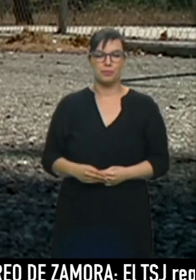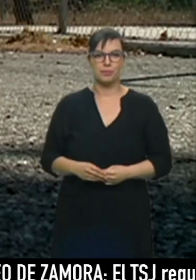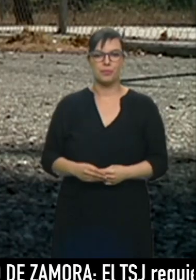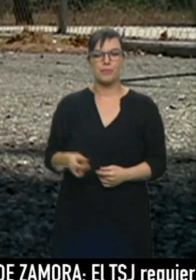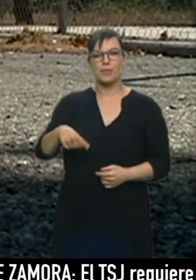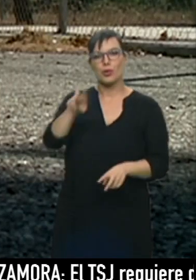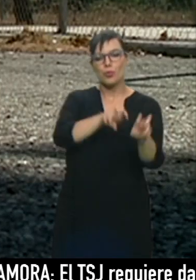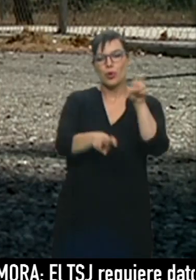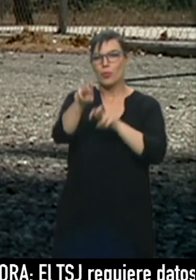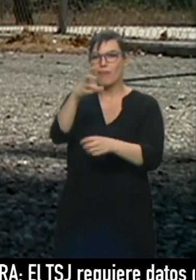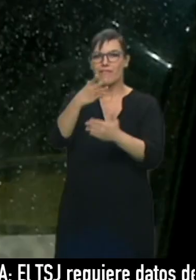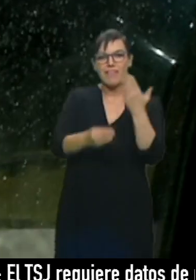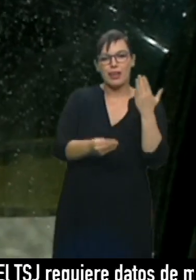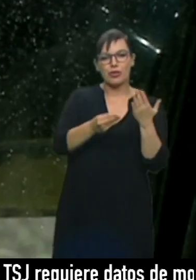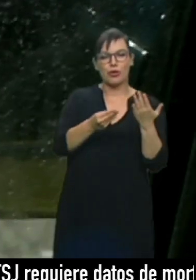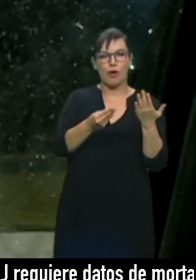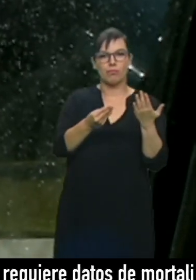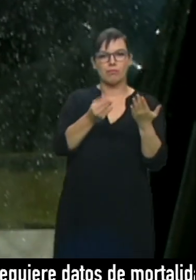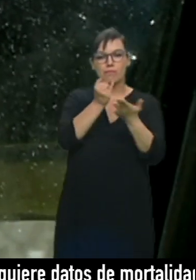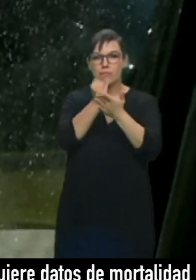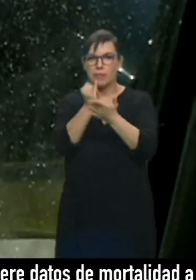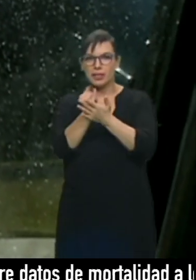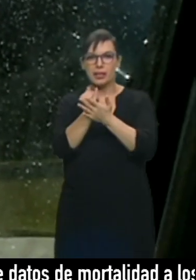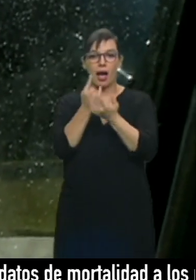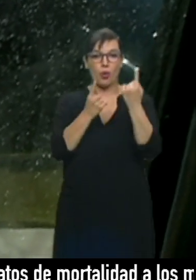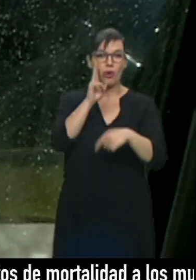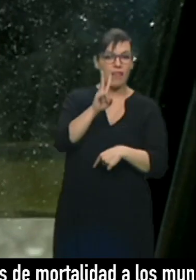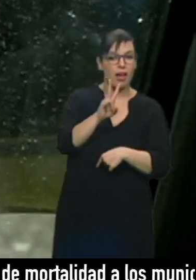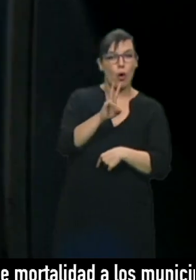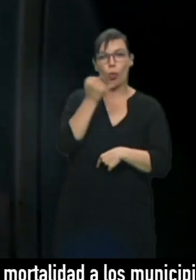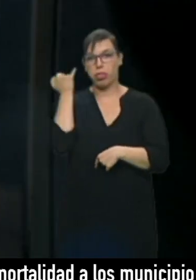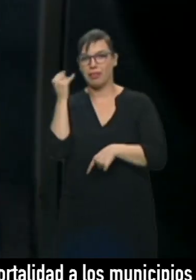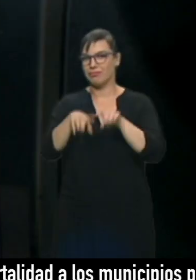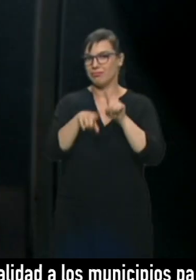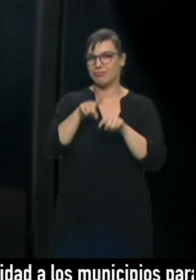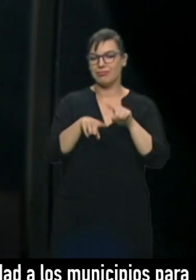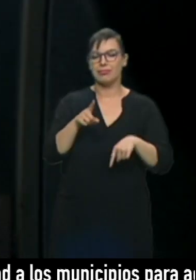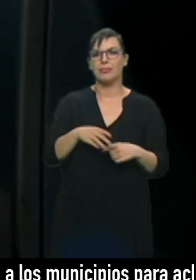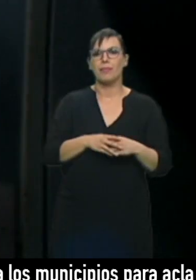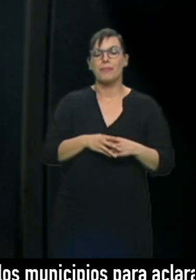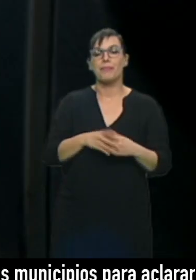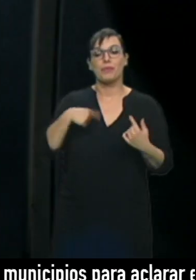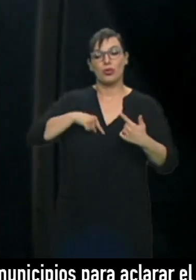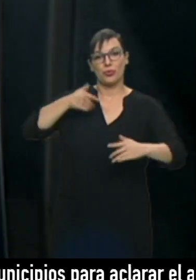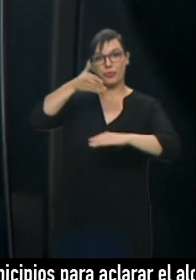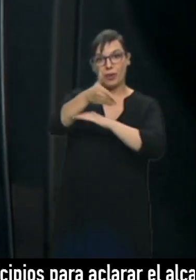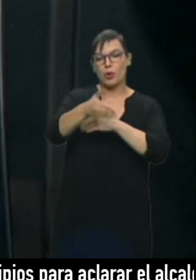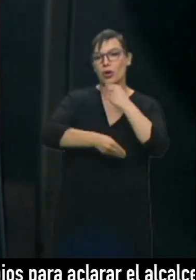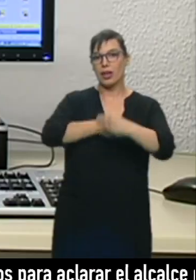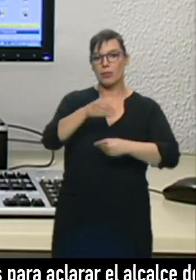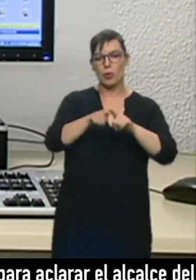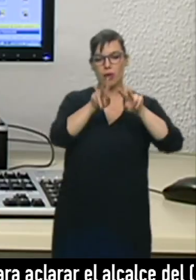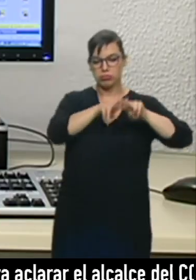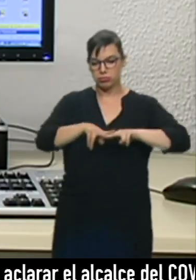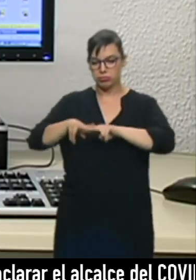Buscan el error las pistas visibles e invisibles que dejan los delincuentes. Nos desplazamos hasta el lugar y lo que hacemos es la inspección